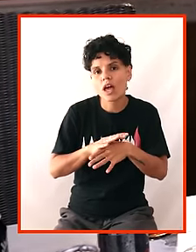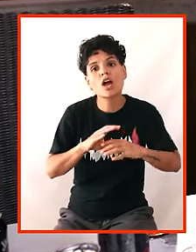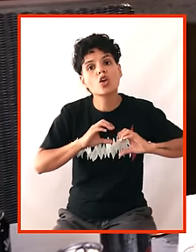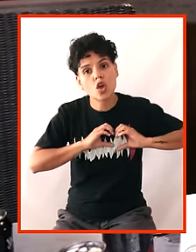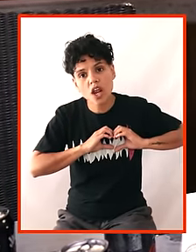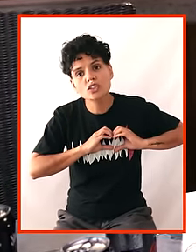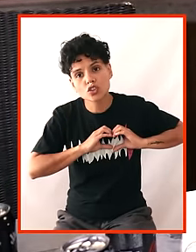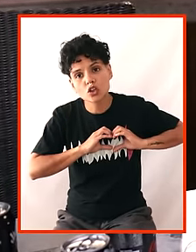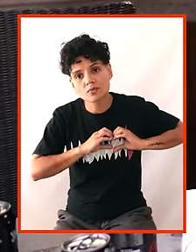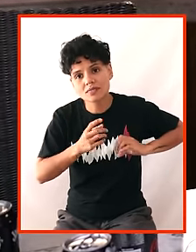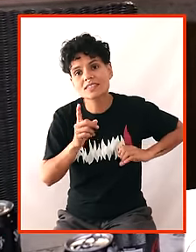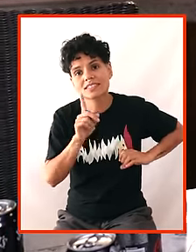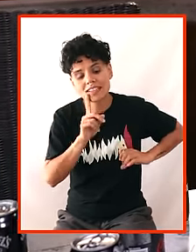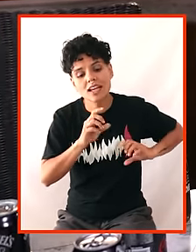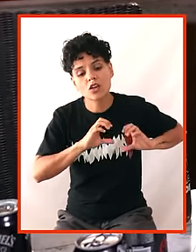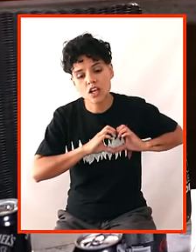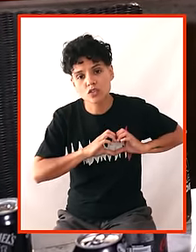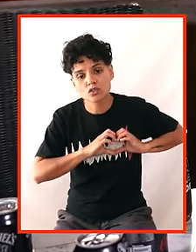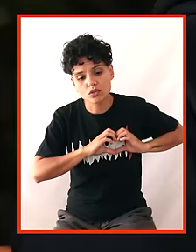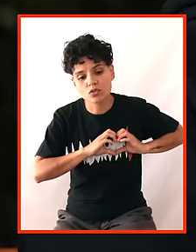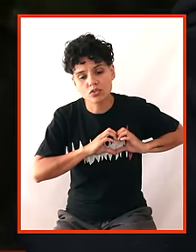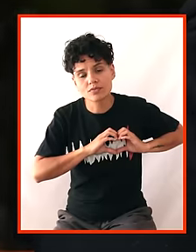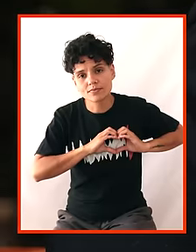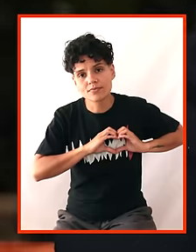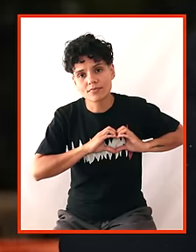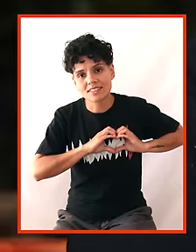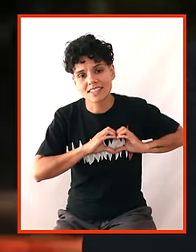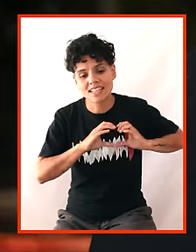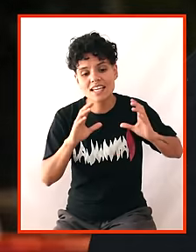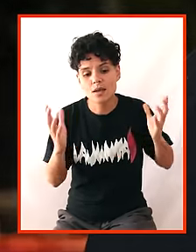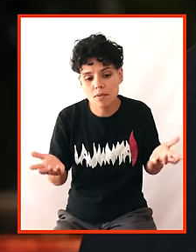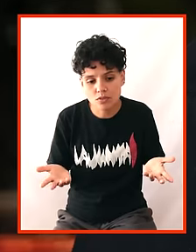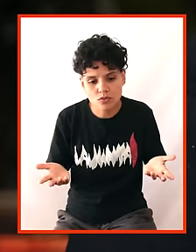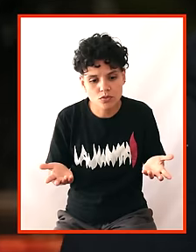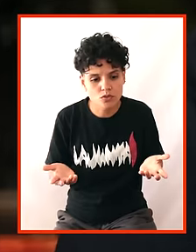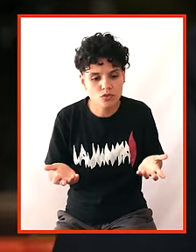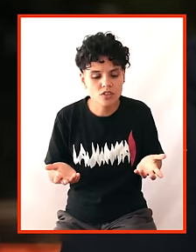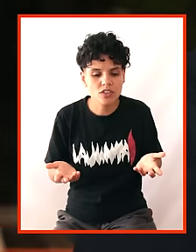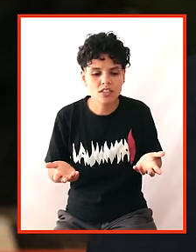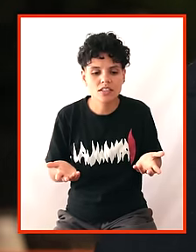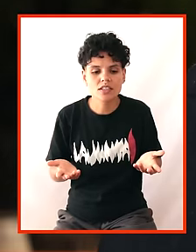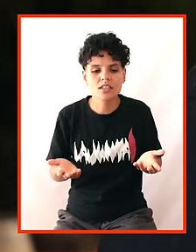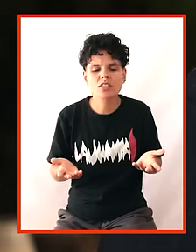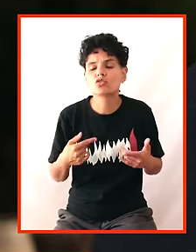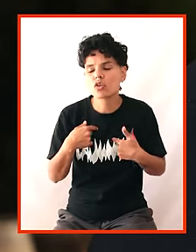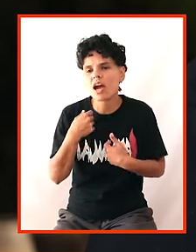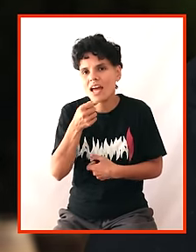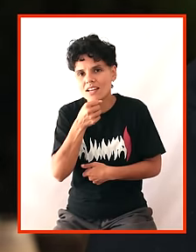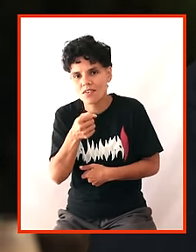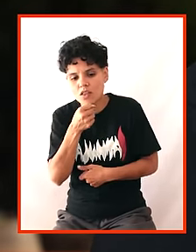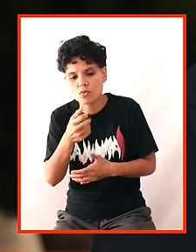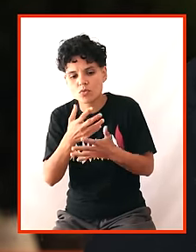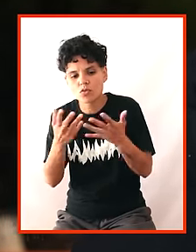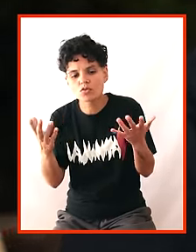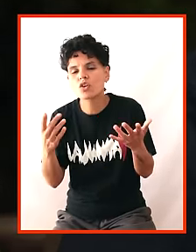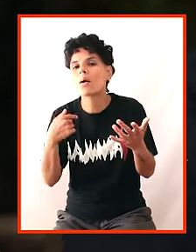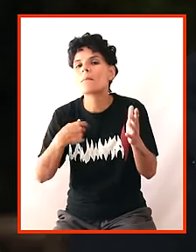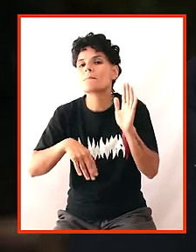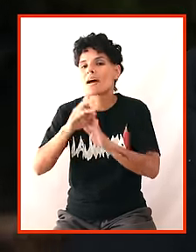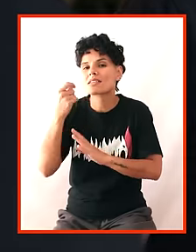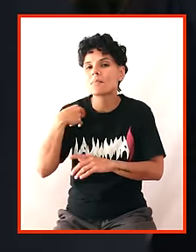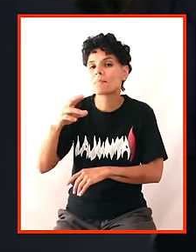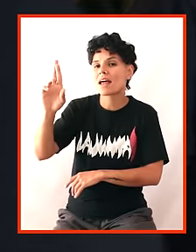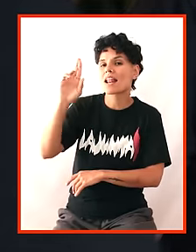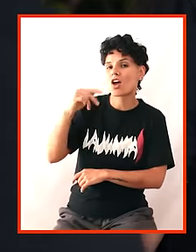Ah, aunque no parezca. A mí me ha pasado como conductor que he animado varios programas, pero el que más me gritan en la